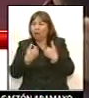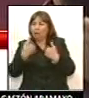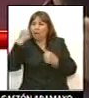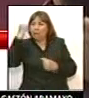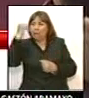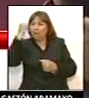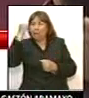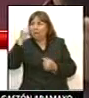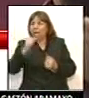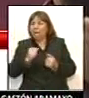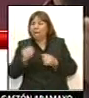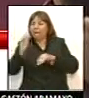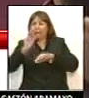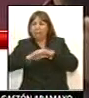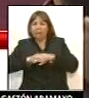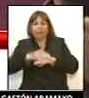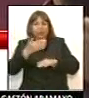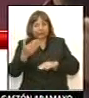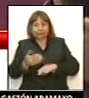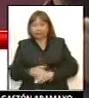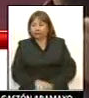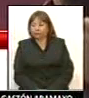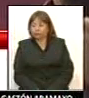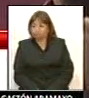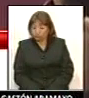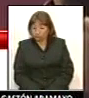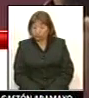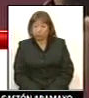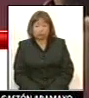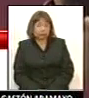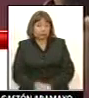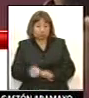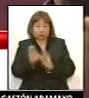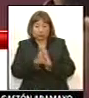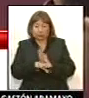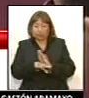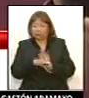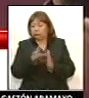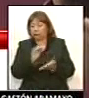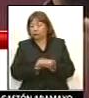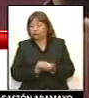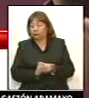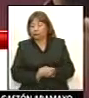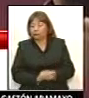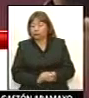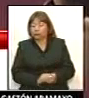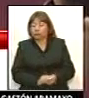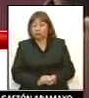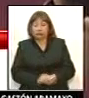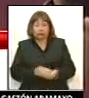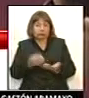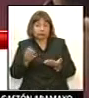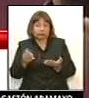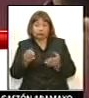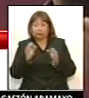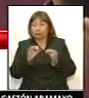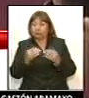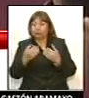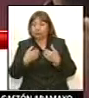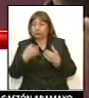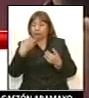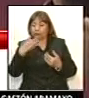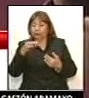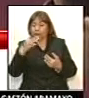derechos sobre unos. Lógico, ni menos, ni más, ni menos. O sea, en esa tarea nos vamos a encontrar